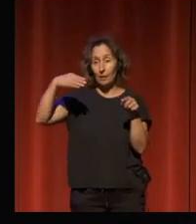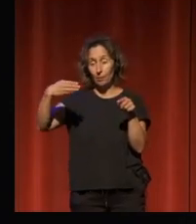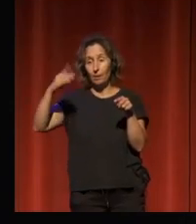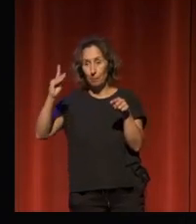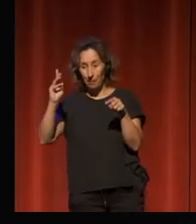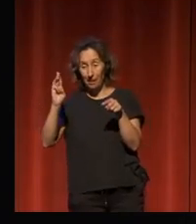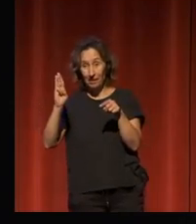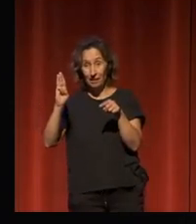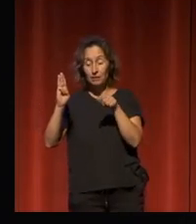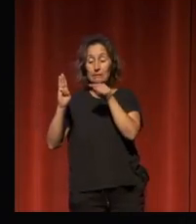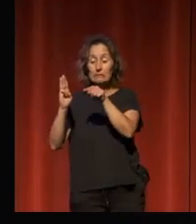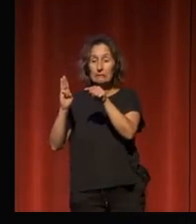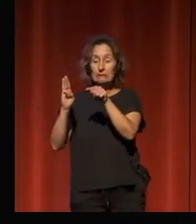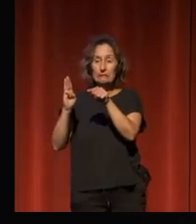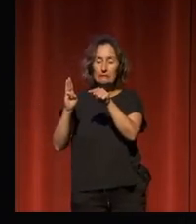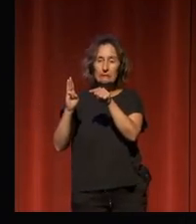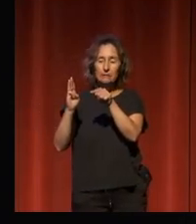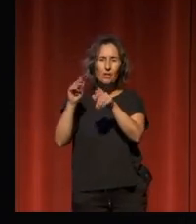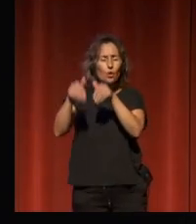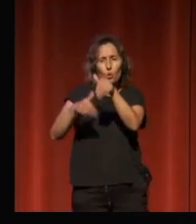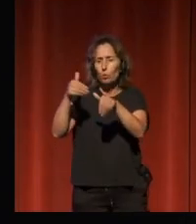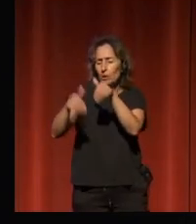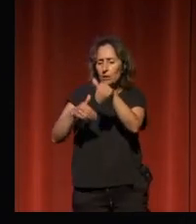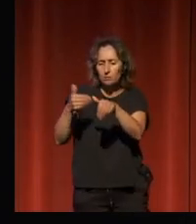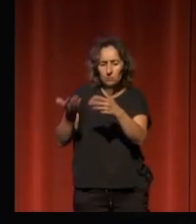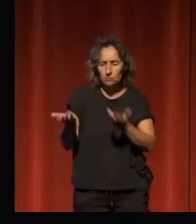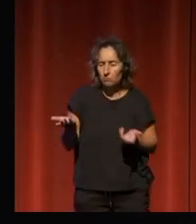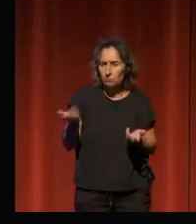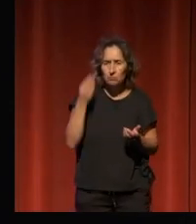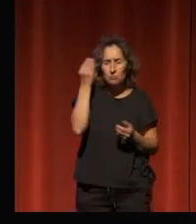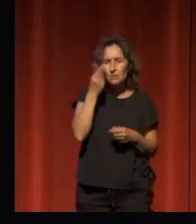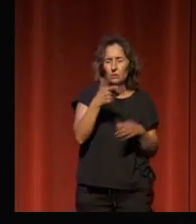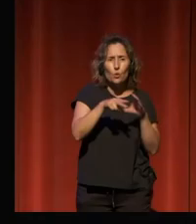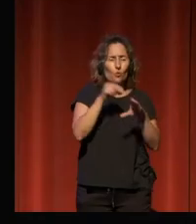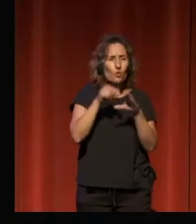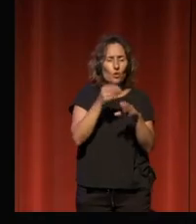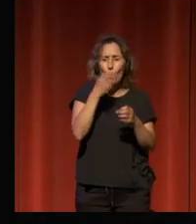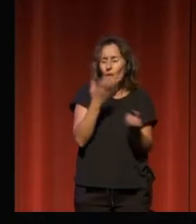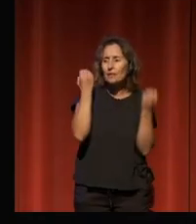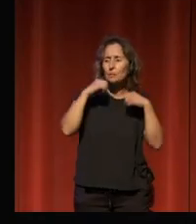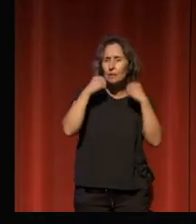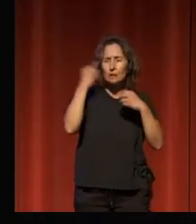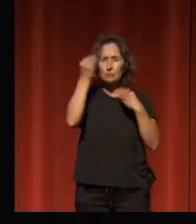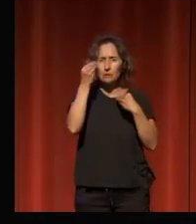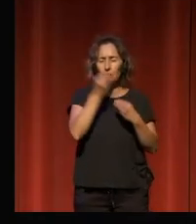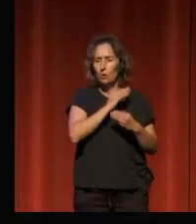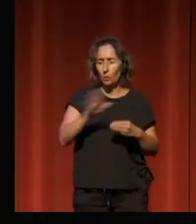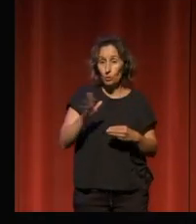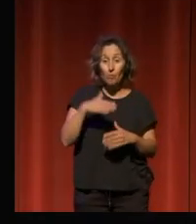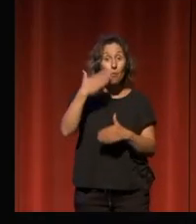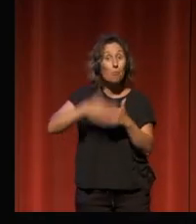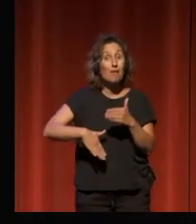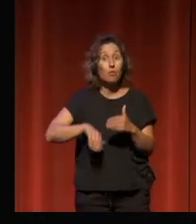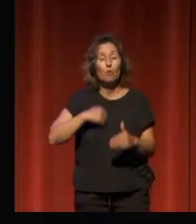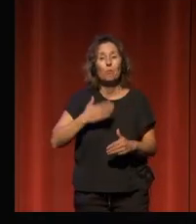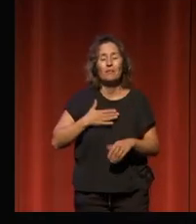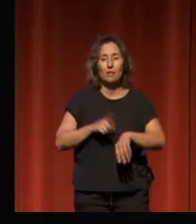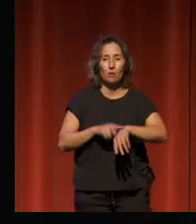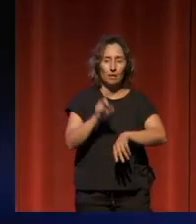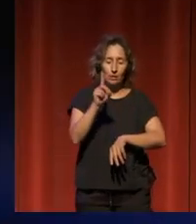votar aquellos lo que consideréis como mejor vídeo de buenas prácticas y tenéis este plazo Hasta mañana a